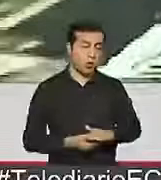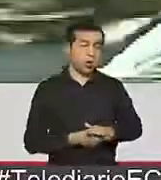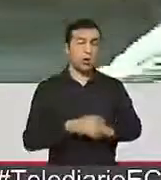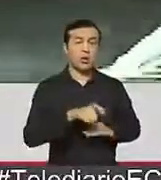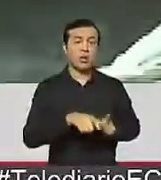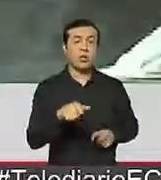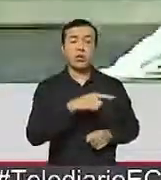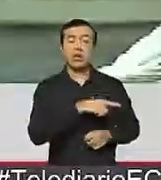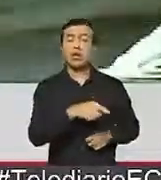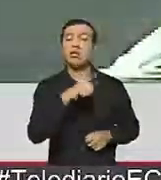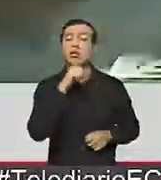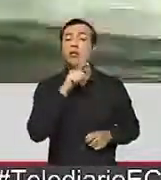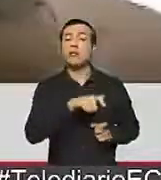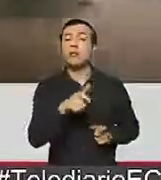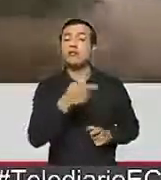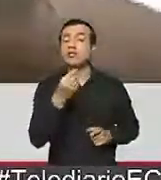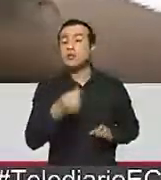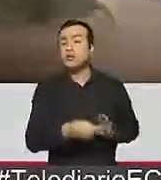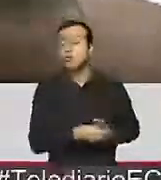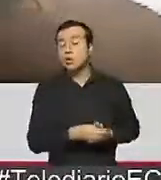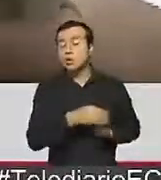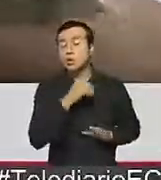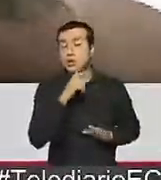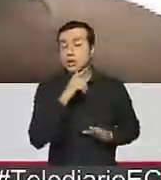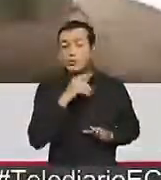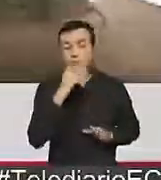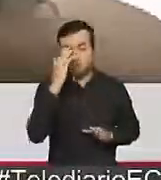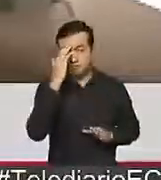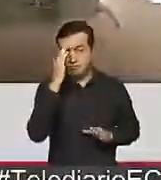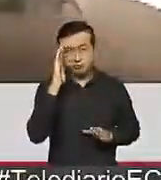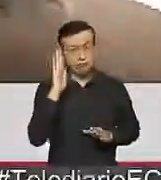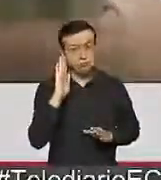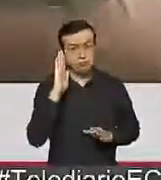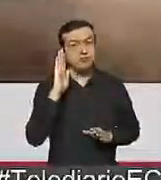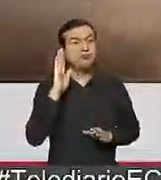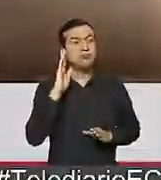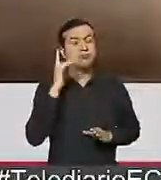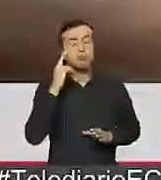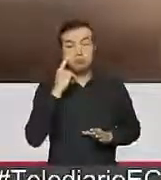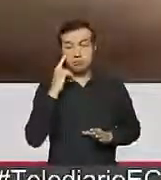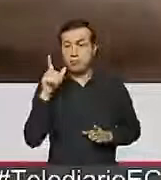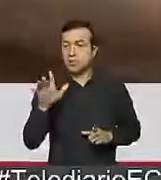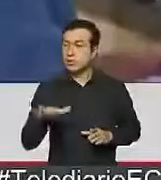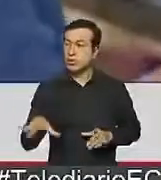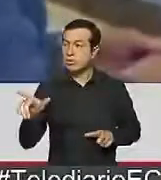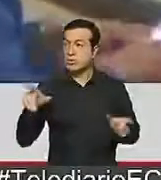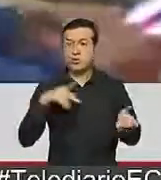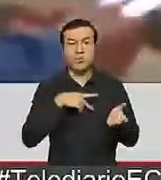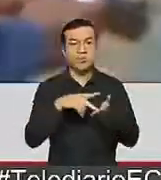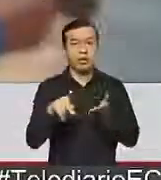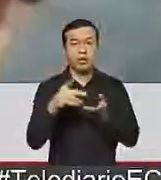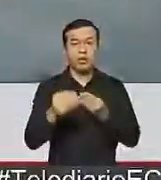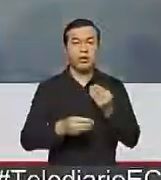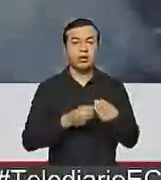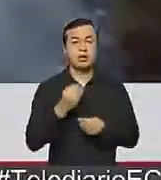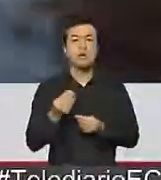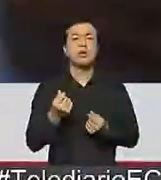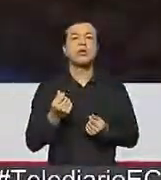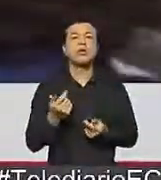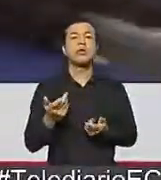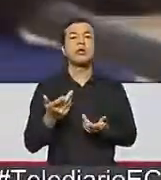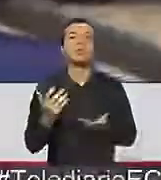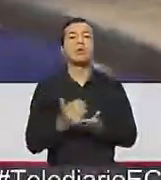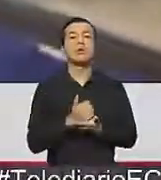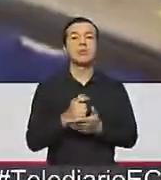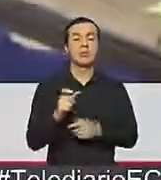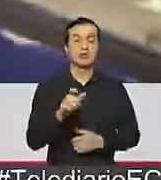personas o funcionarios corruptos se beneficiaron con este dinero, que al final se pagará con fondos del erario público local, o sea, con recursos que se recaban